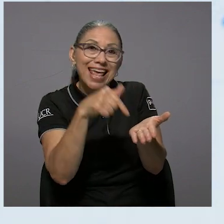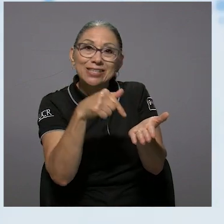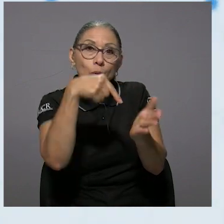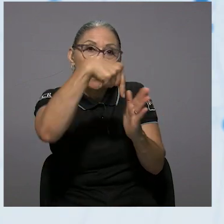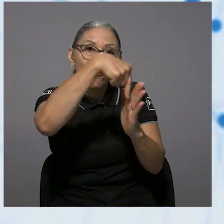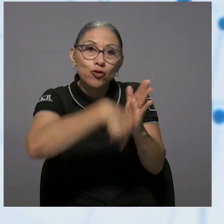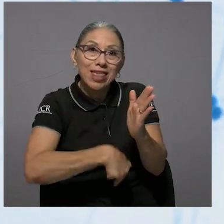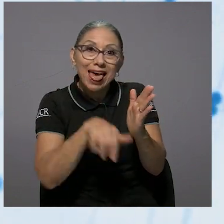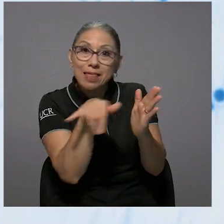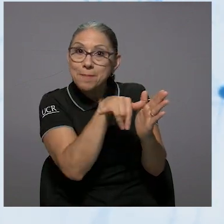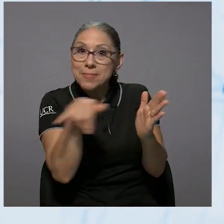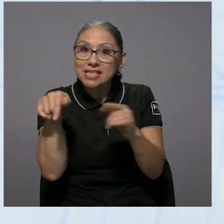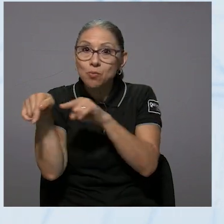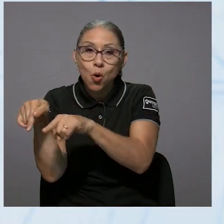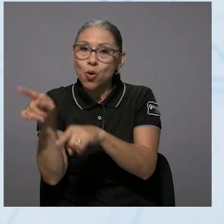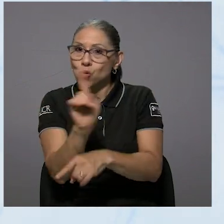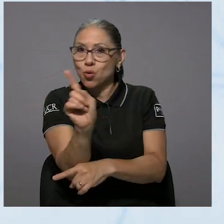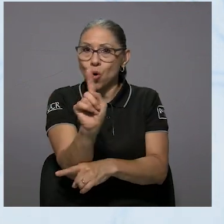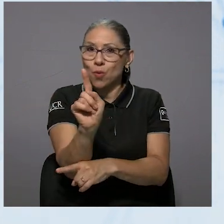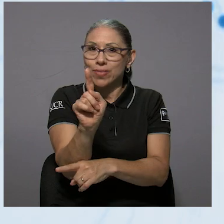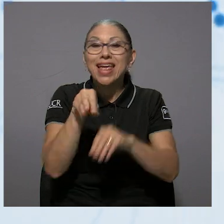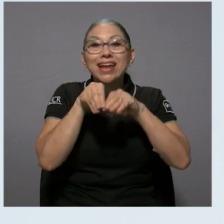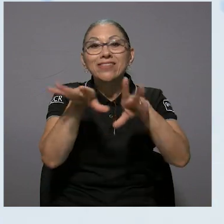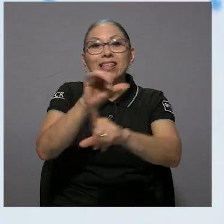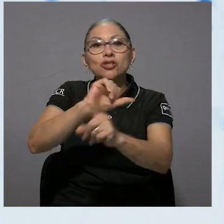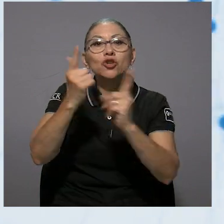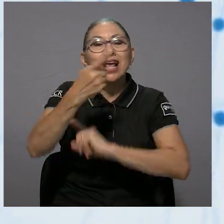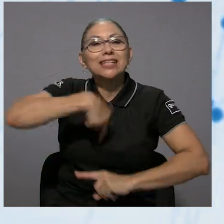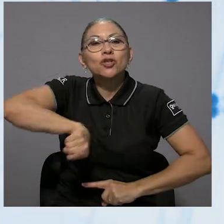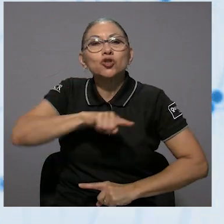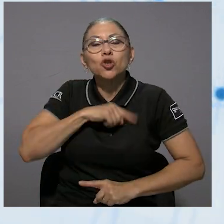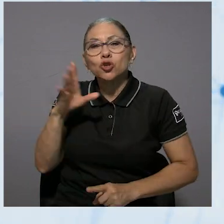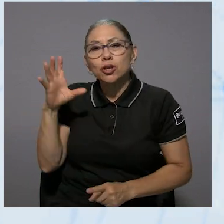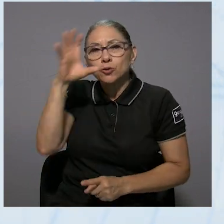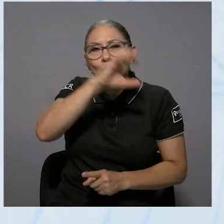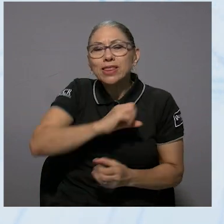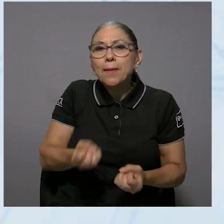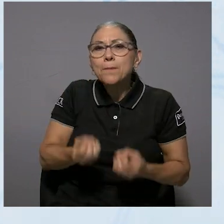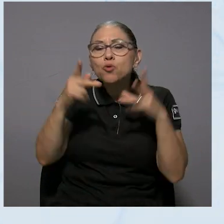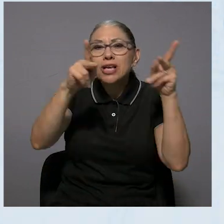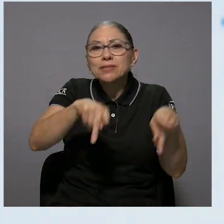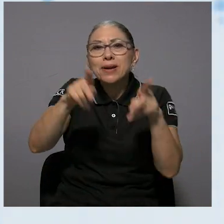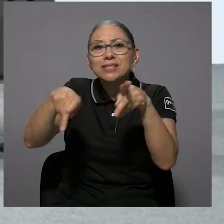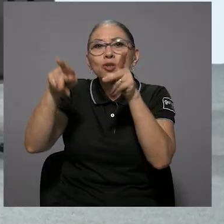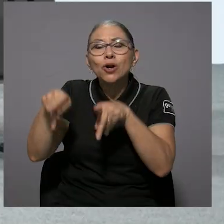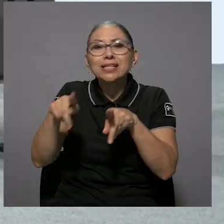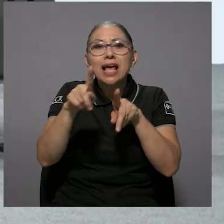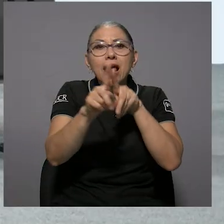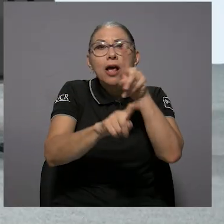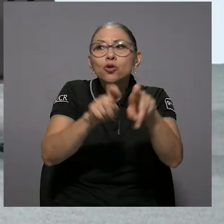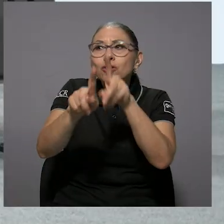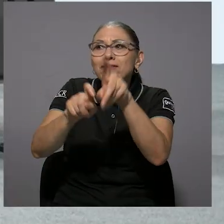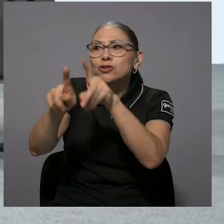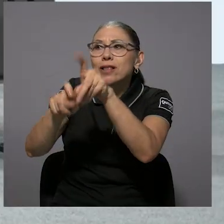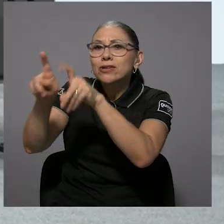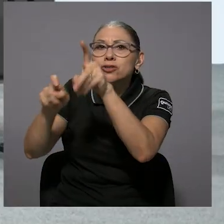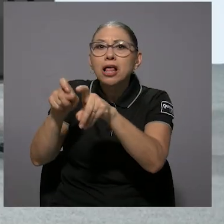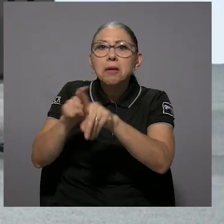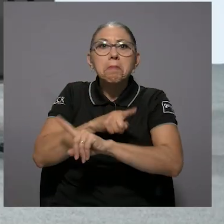profundidad. Entonces, incluso en las redes sociales lo que notamos es que muchas de las personas hacían consultas y nunca eran